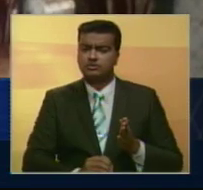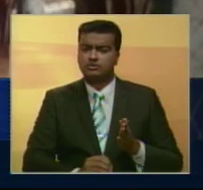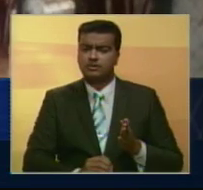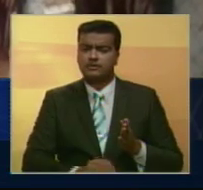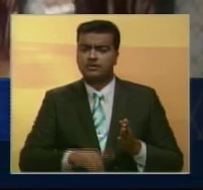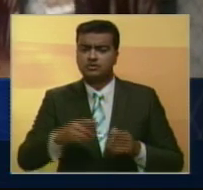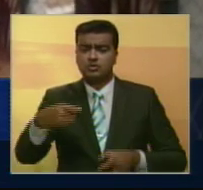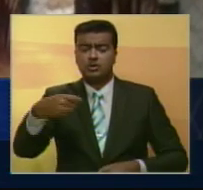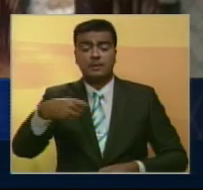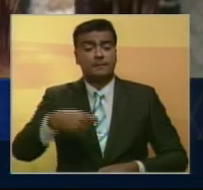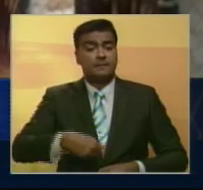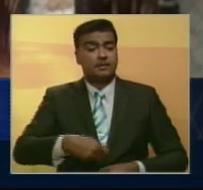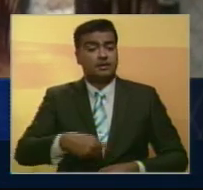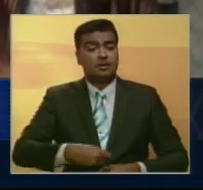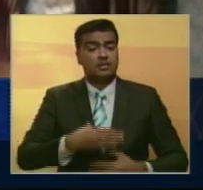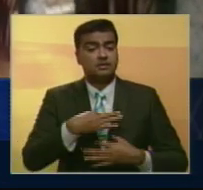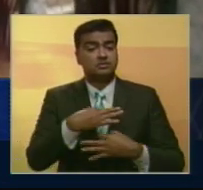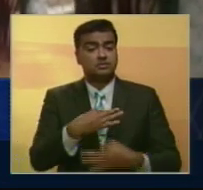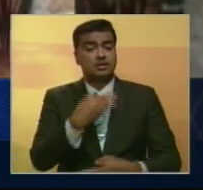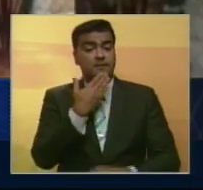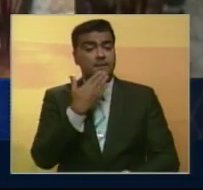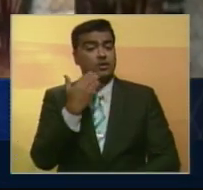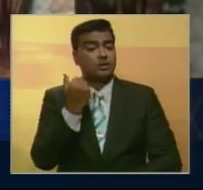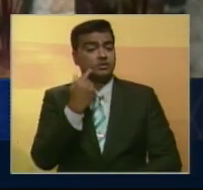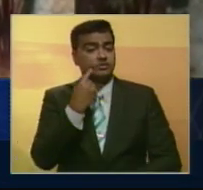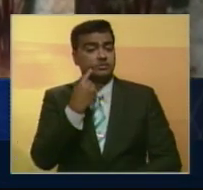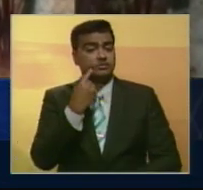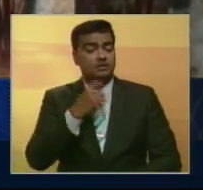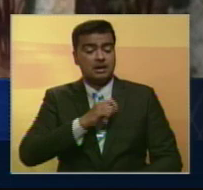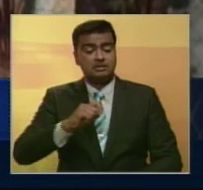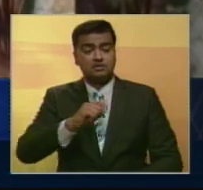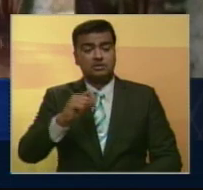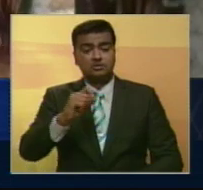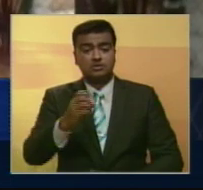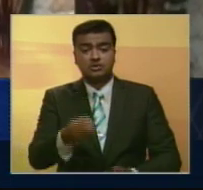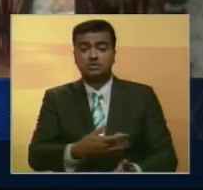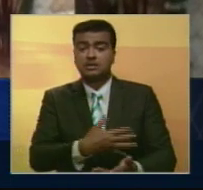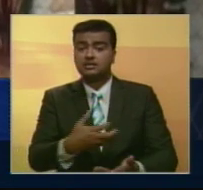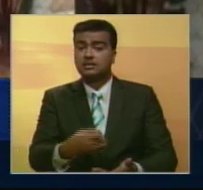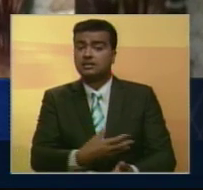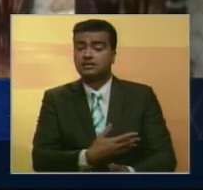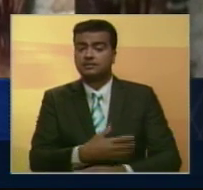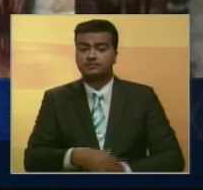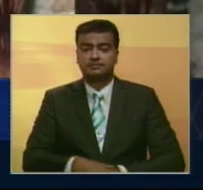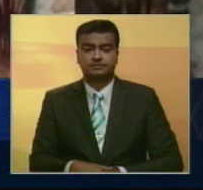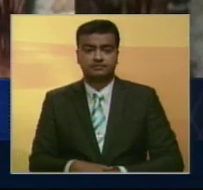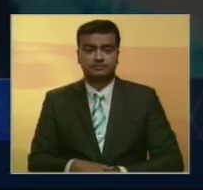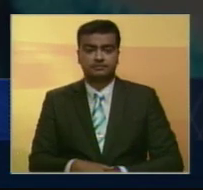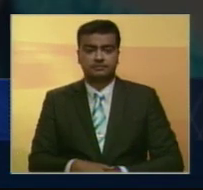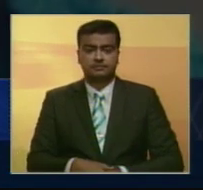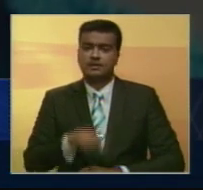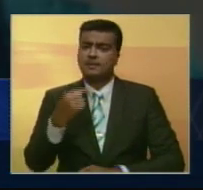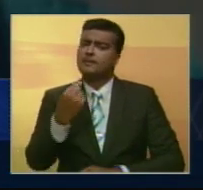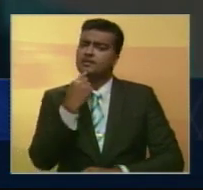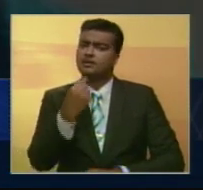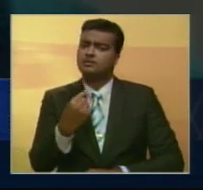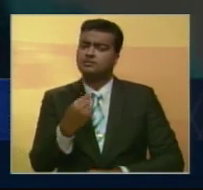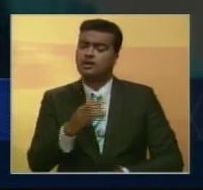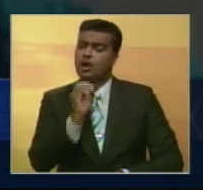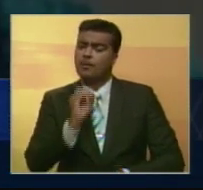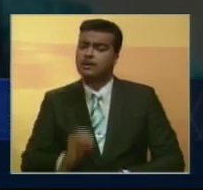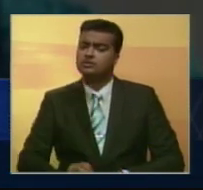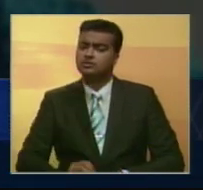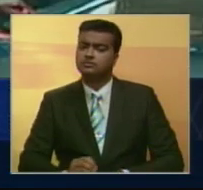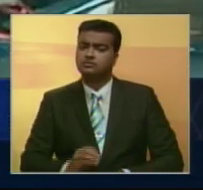un implante con la intención de mejorar la circulación sanguínea de la zona testicular. Igualmente informó que la operación fue